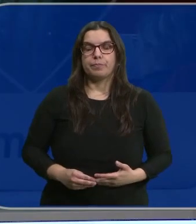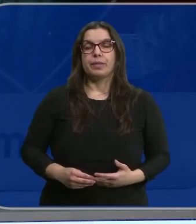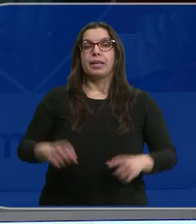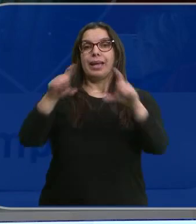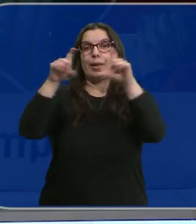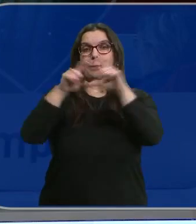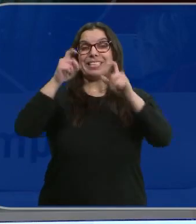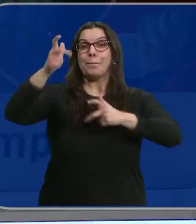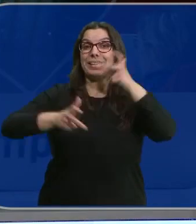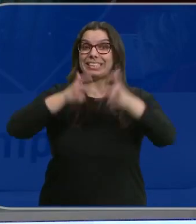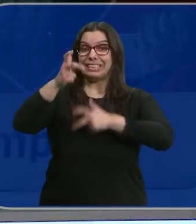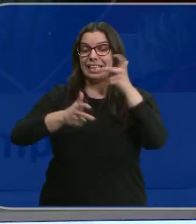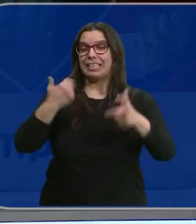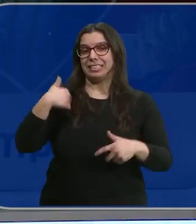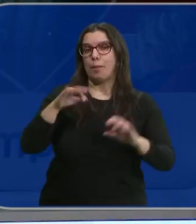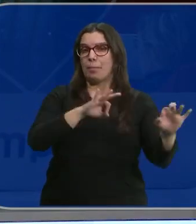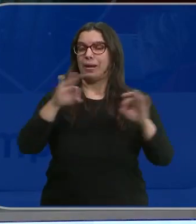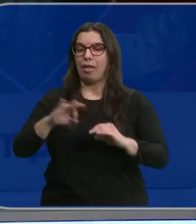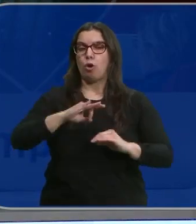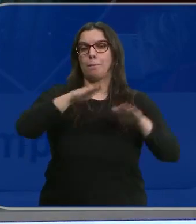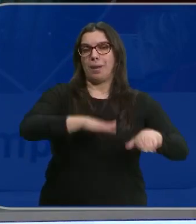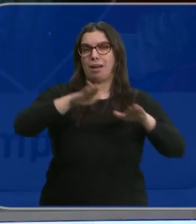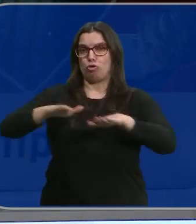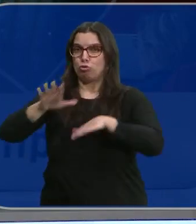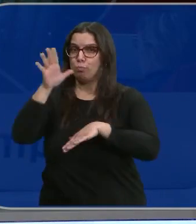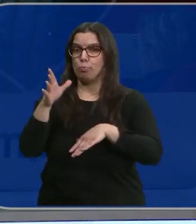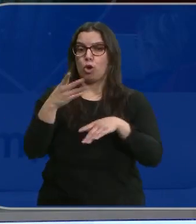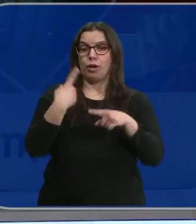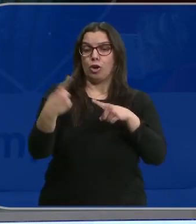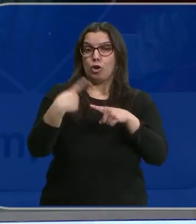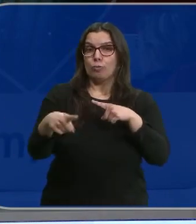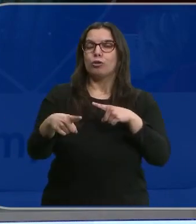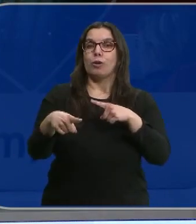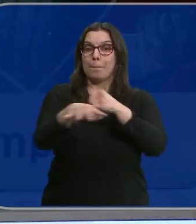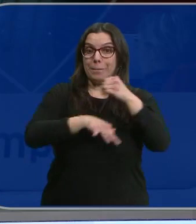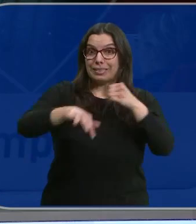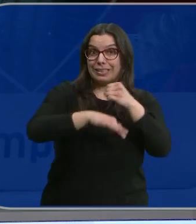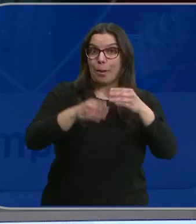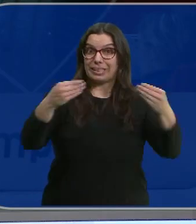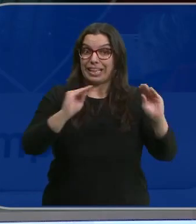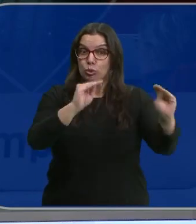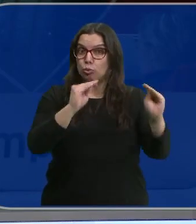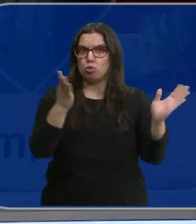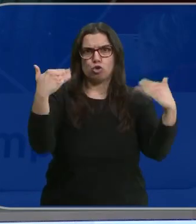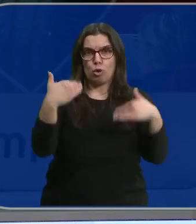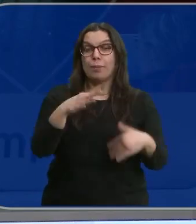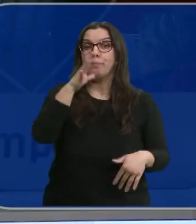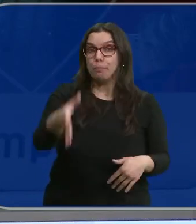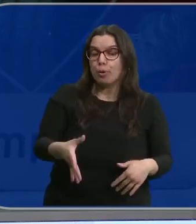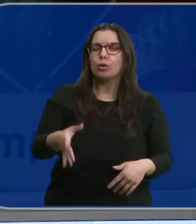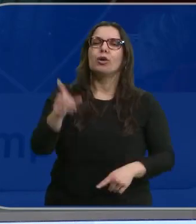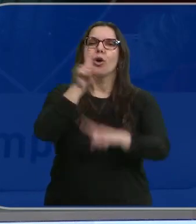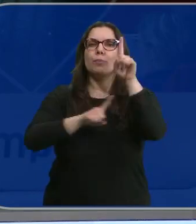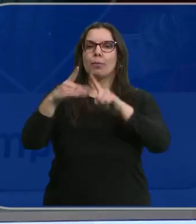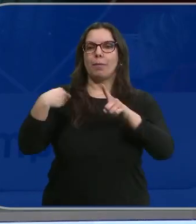Michelin ya ha programado paros por falta de materia prima. Es tan solo un ejemplo de las consecuencias de la nueva crisis que ha surgido en el Canal de Suez, objetivo de los